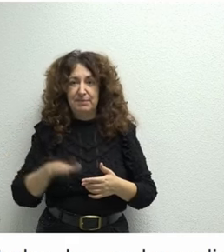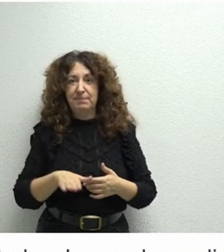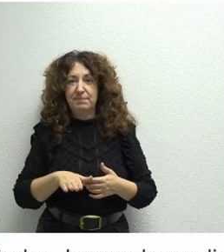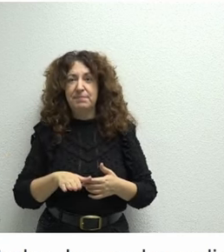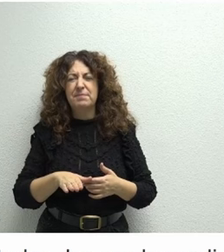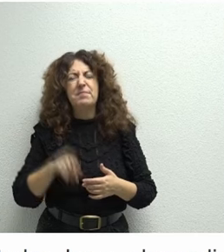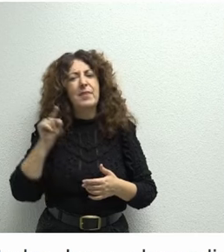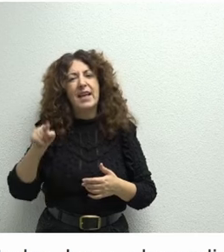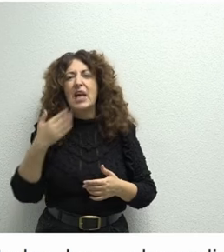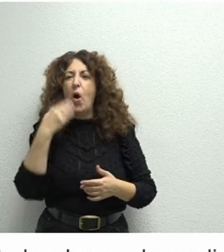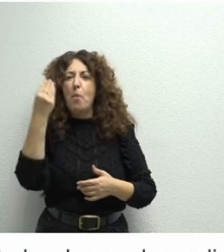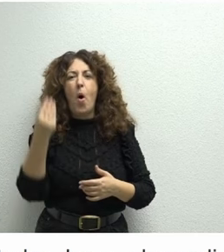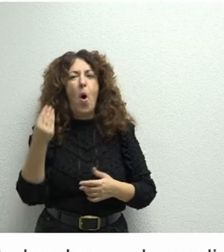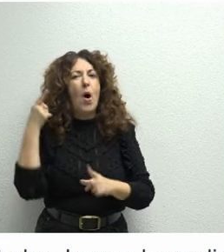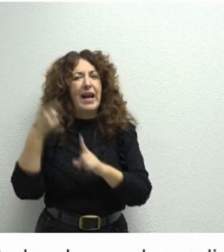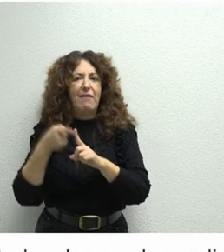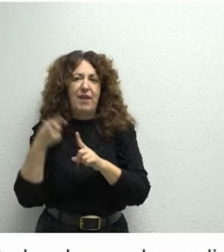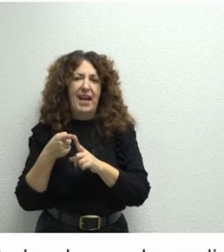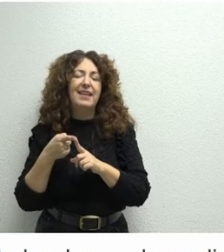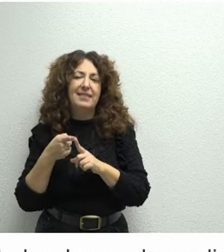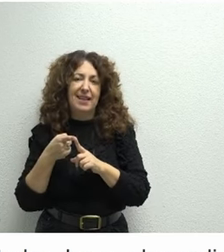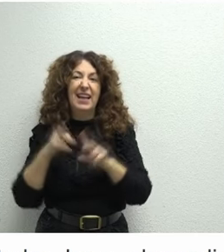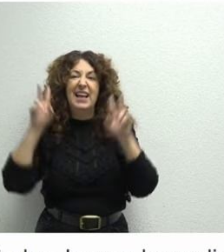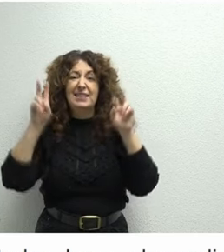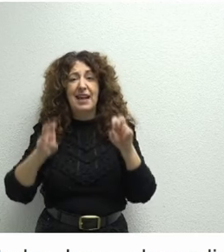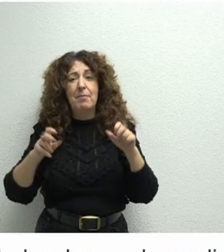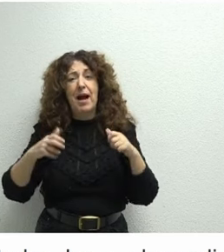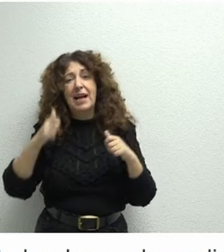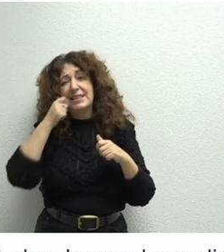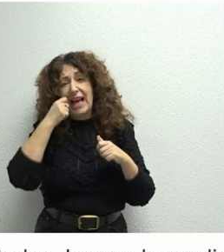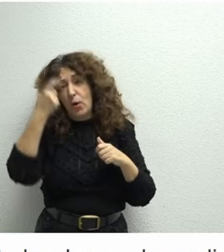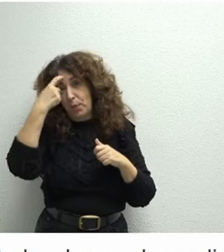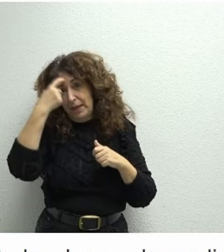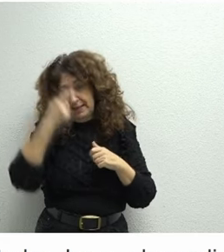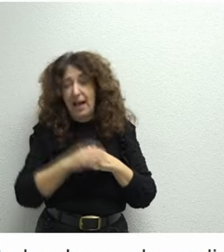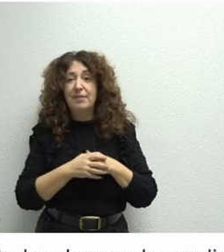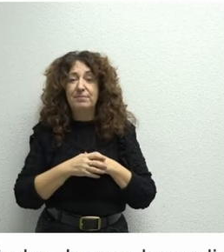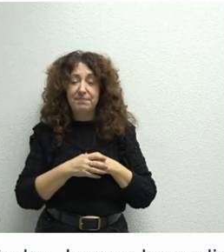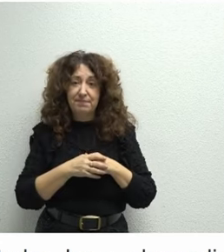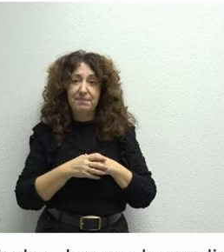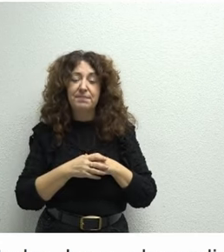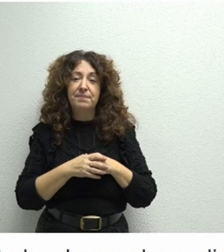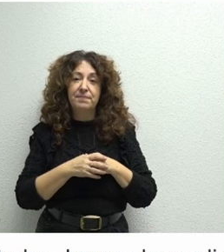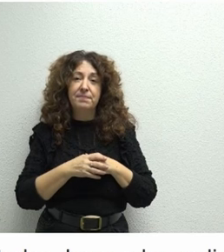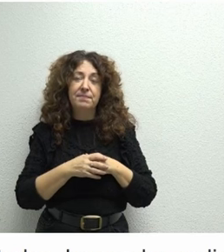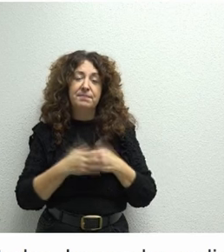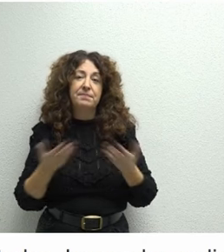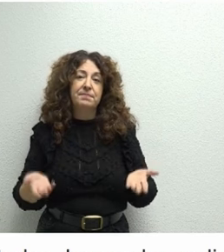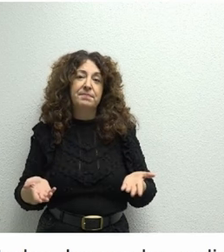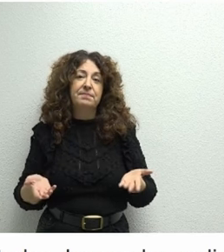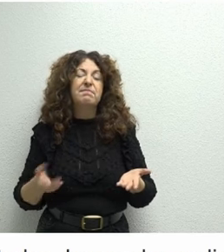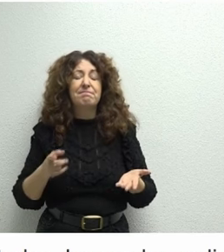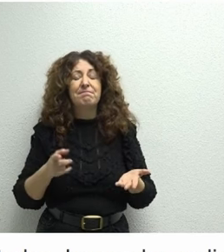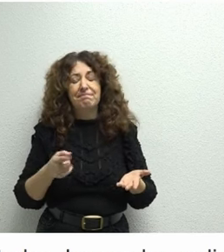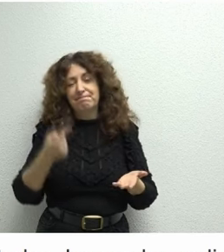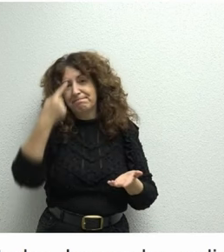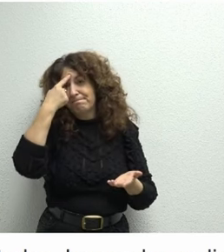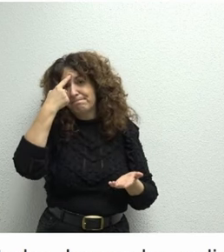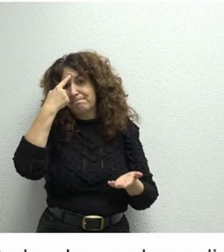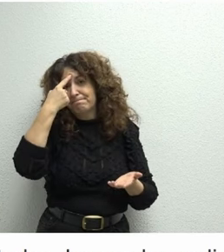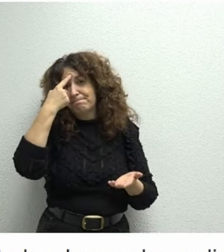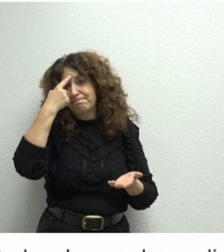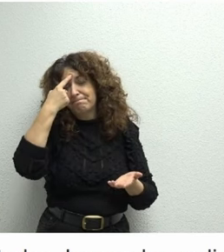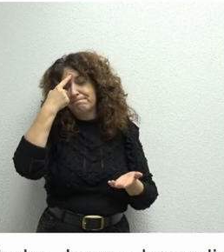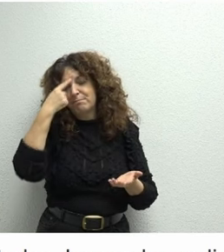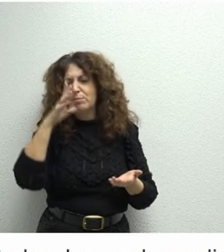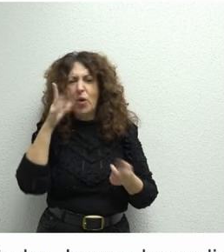una referente en en el tema de la Salud Mental la conducta durante todos estos años y que vale la pena recordarla